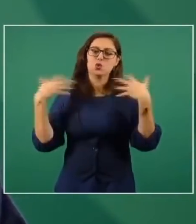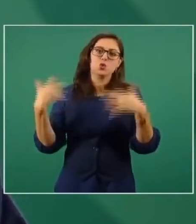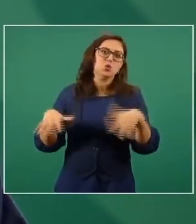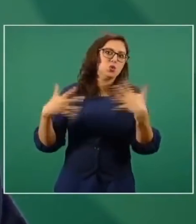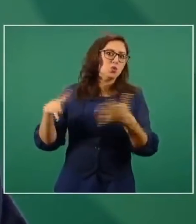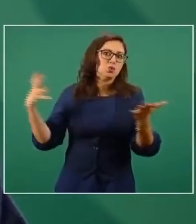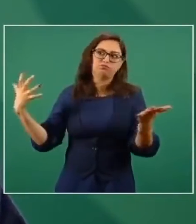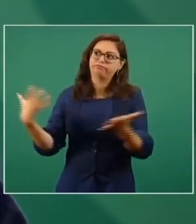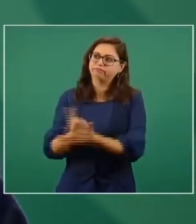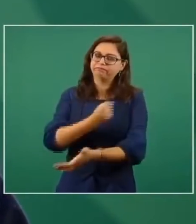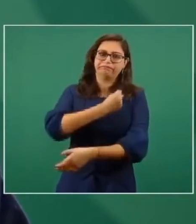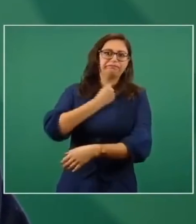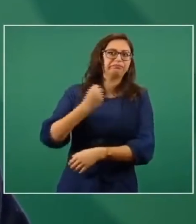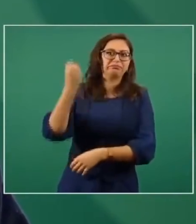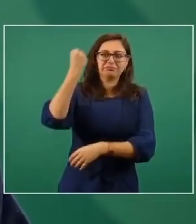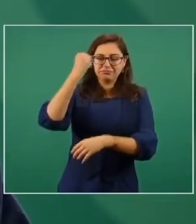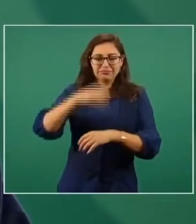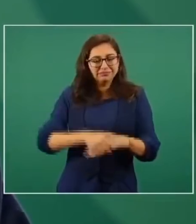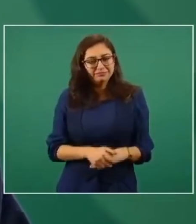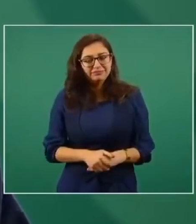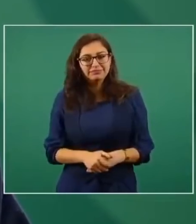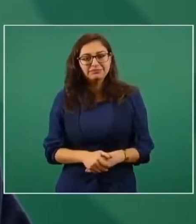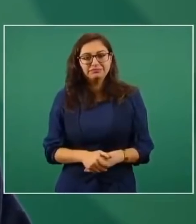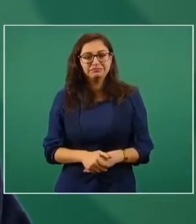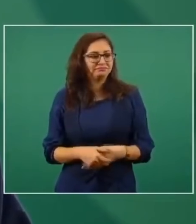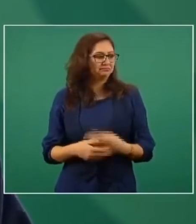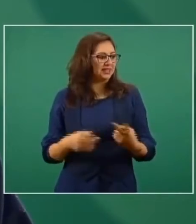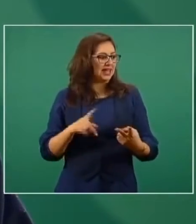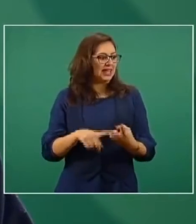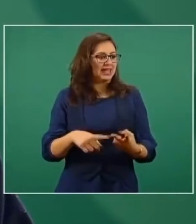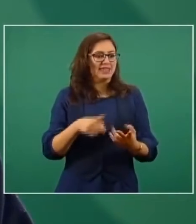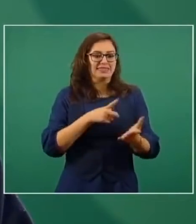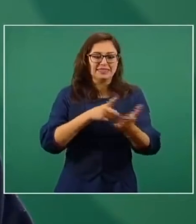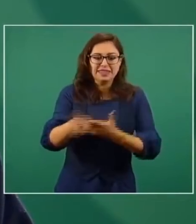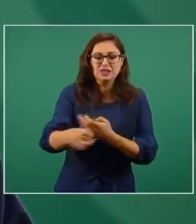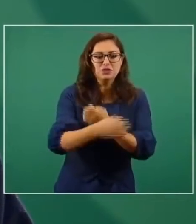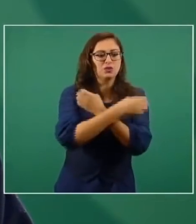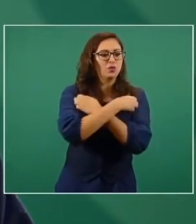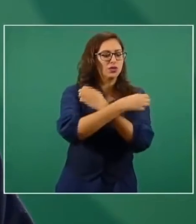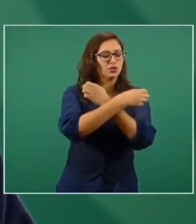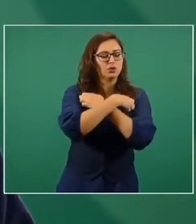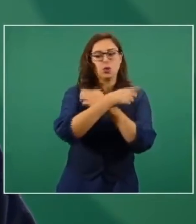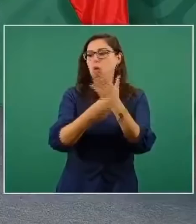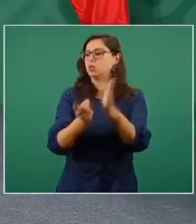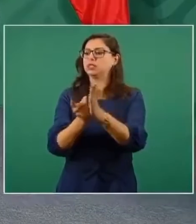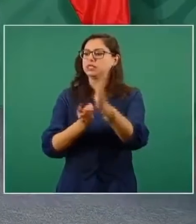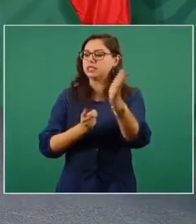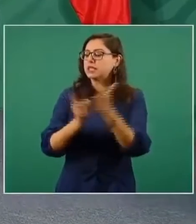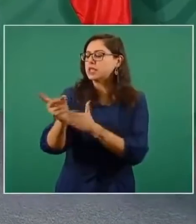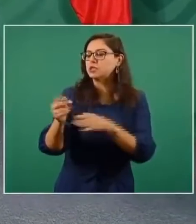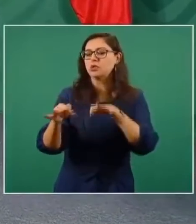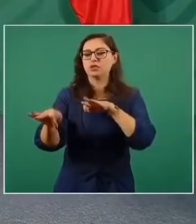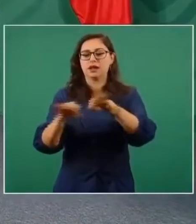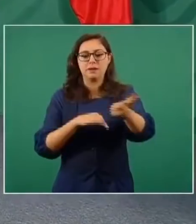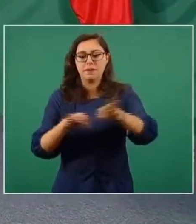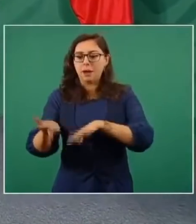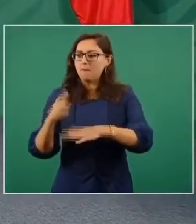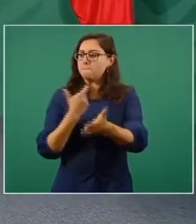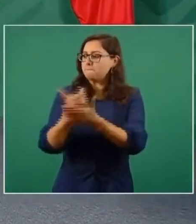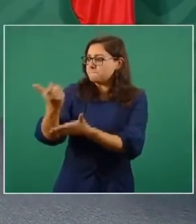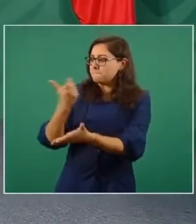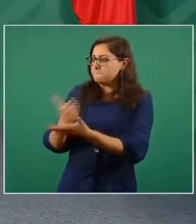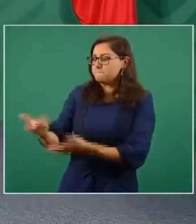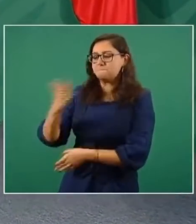medicamentos los produce una empresa en méxico anuncio se llama pizza que tiene muy buenas relaciones y que estás dedicada a ser